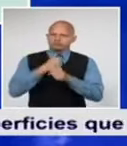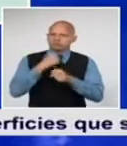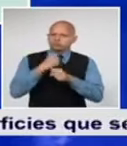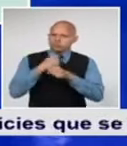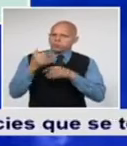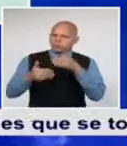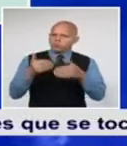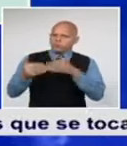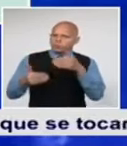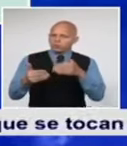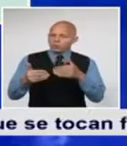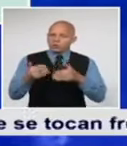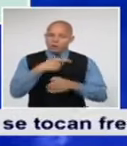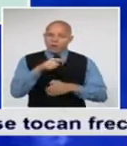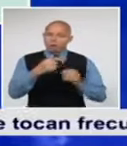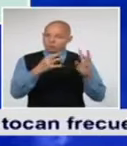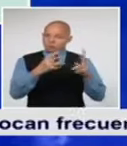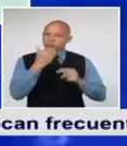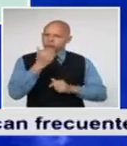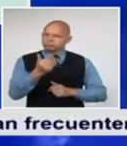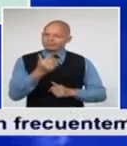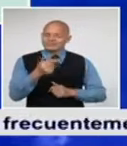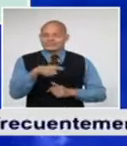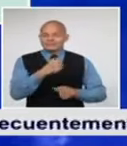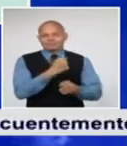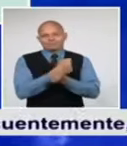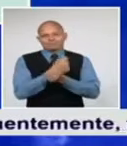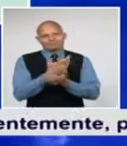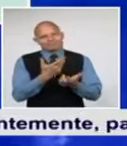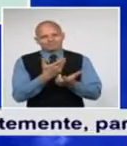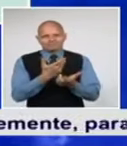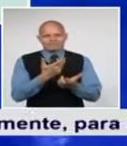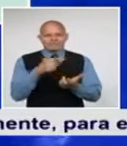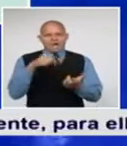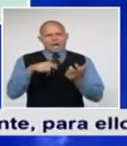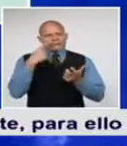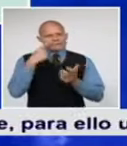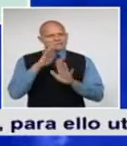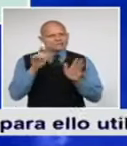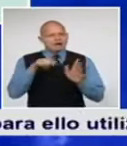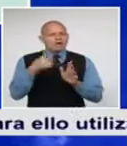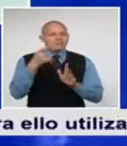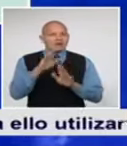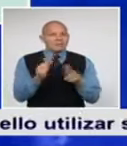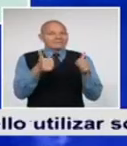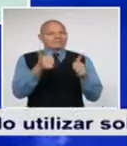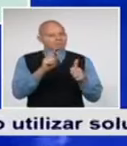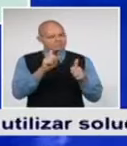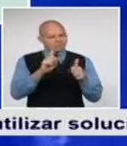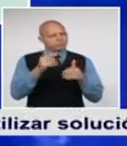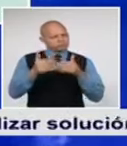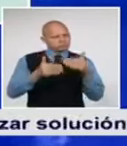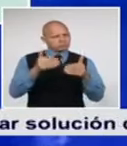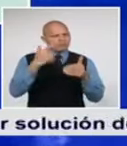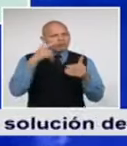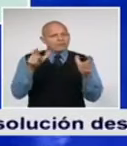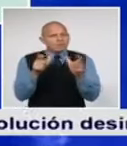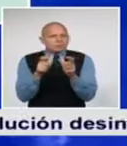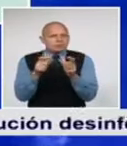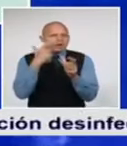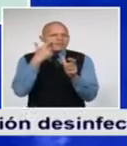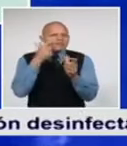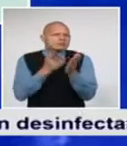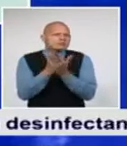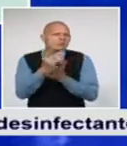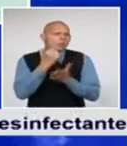pasa es que con los riesgos de matanza, esta cifra hay que estabilizarla. Tal vez está tan baja no, pero sí